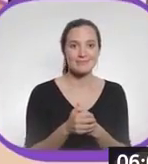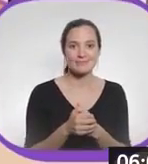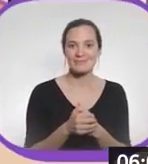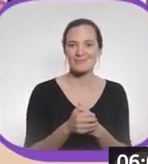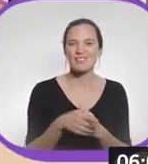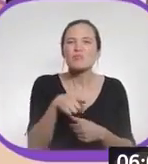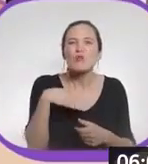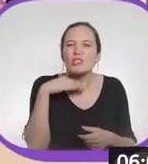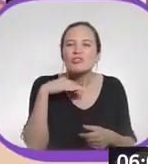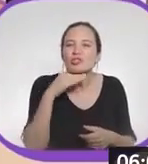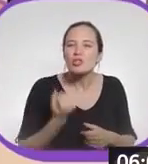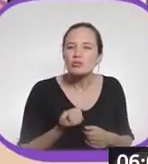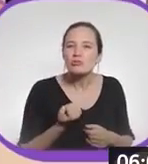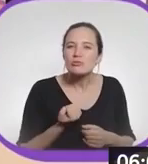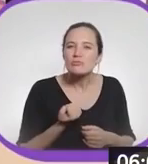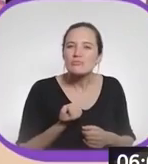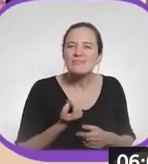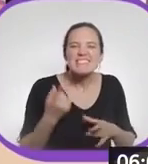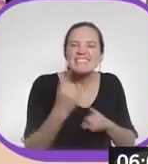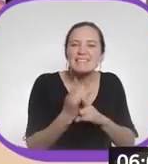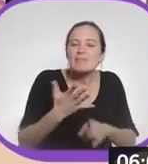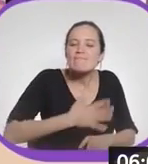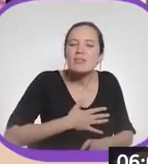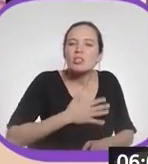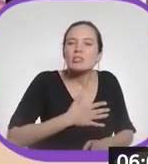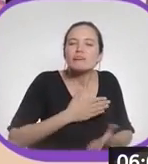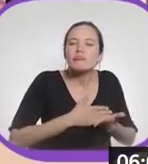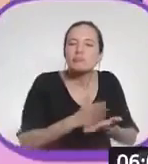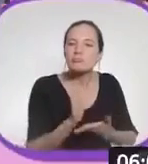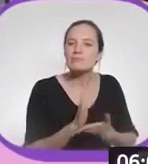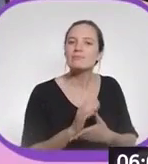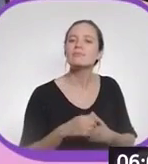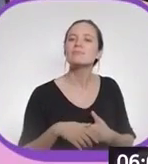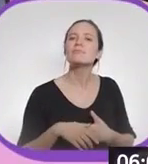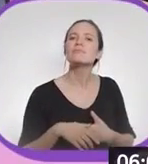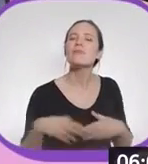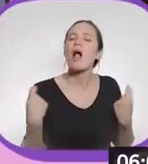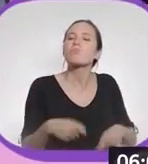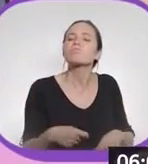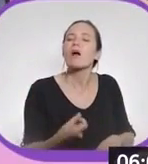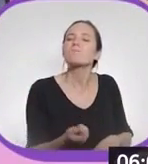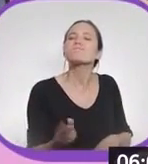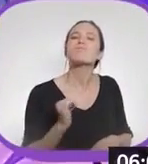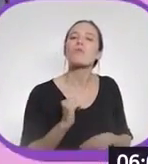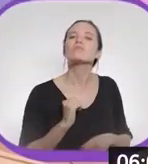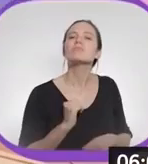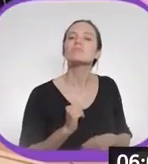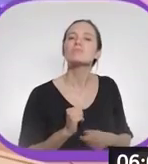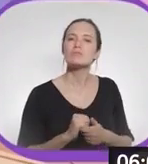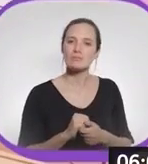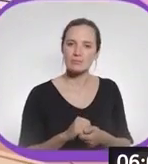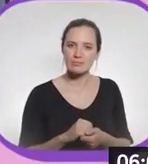¡No puedo ser cierto! ¡Eres un inútil y serás mío para siempre! ¿Cuánto apuestas, niña murciélago?